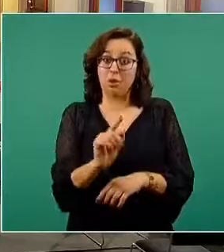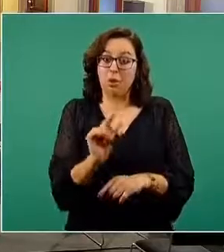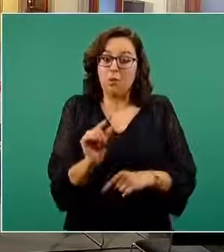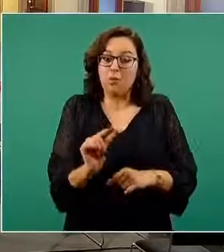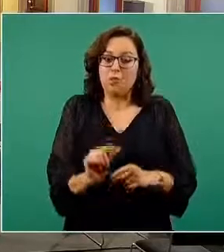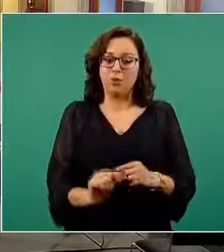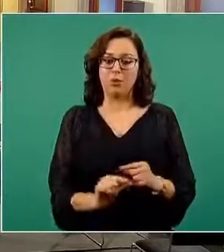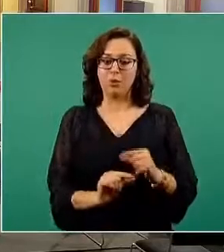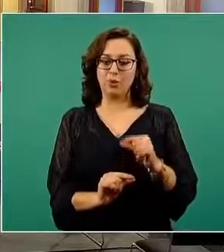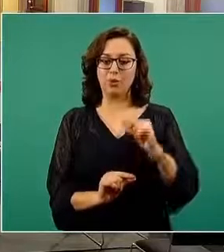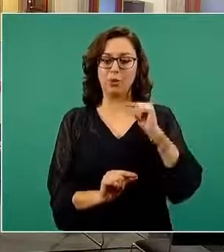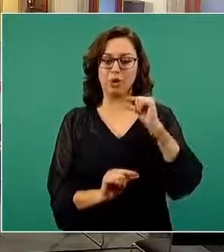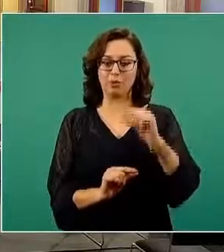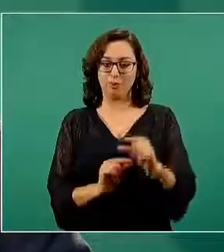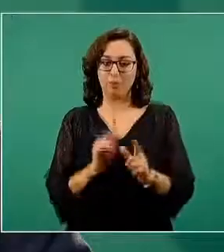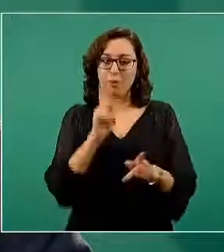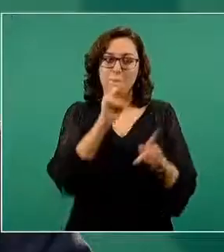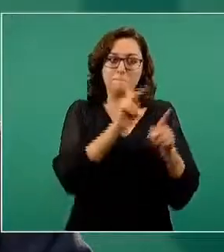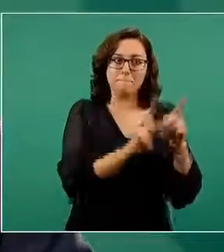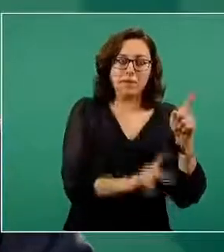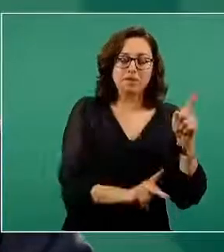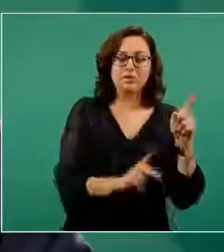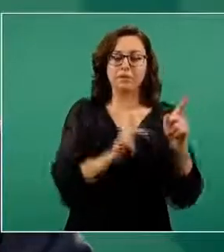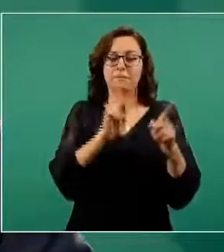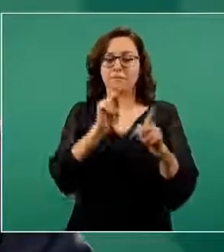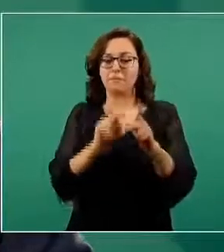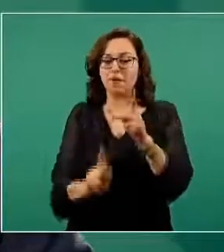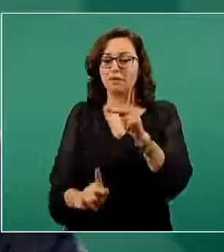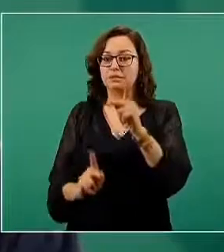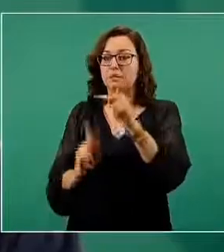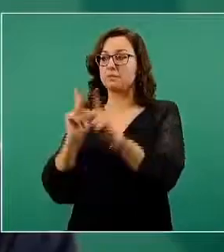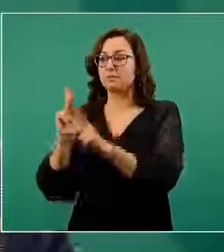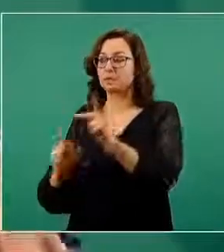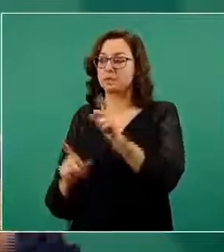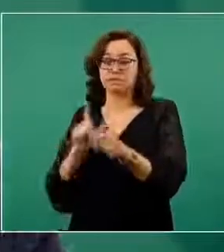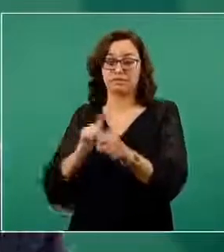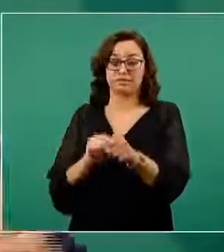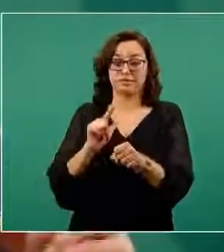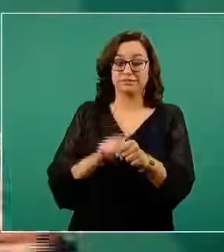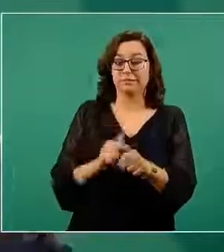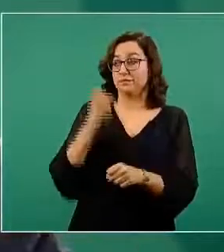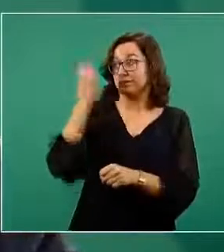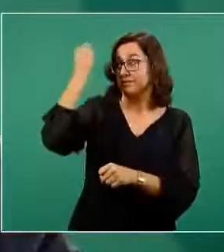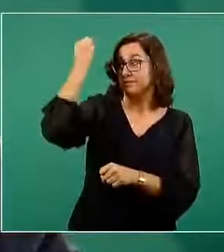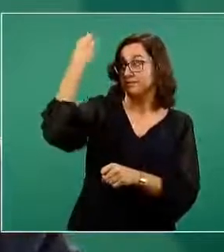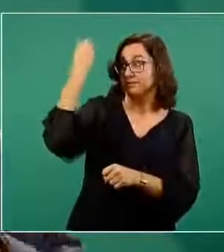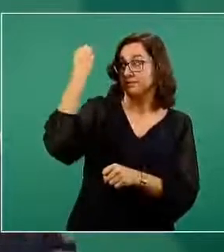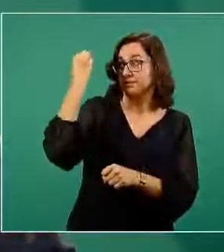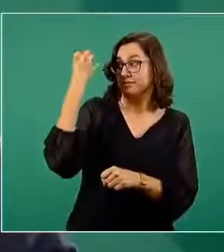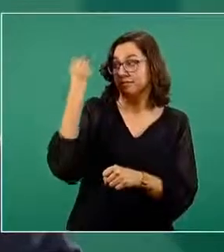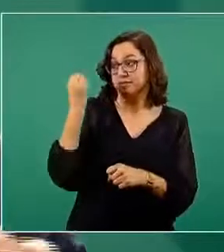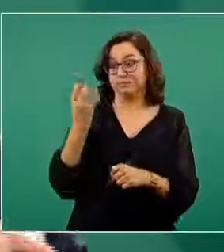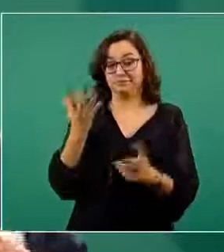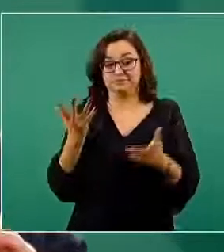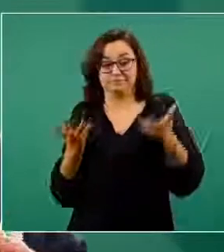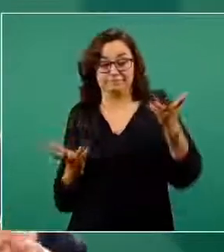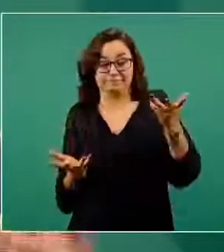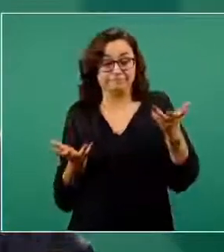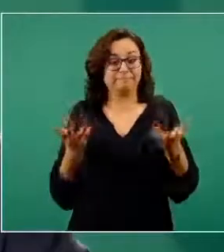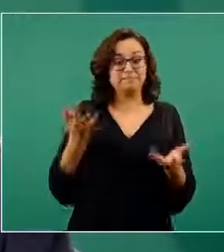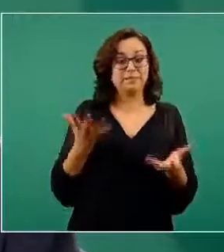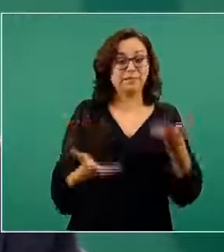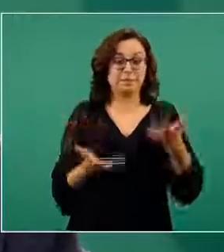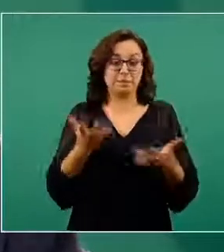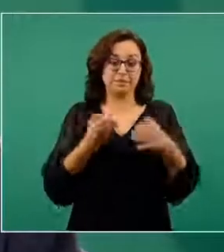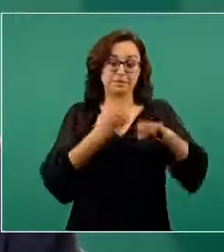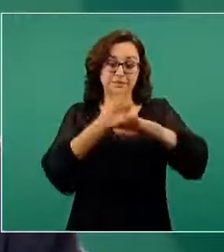gradual, de manera pausada. Y el semáforo de riesgo COVID nos permite también irlo calibrando en el territorio y